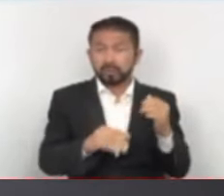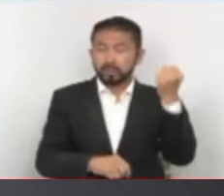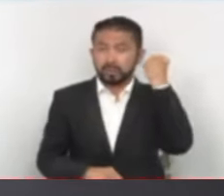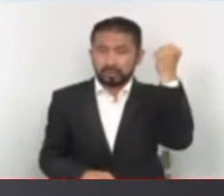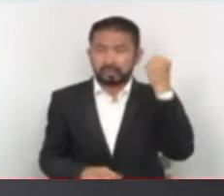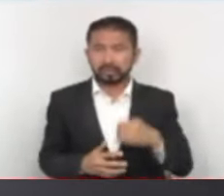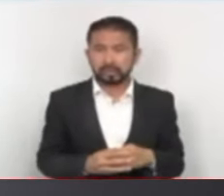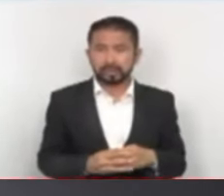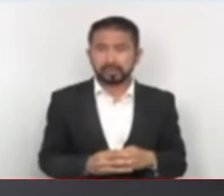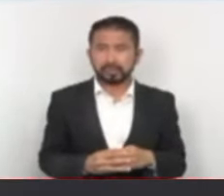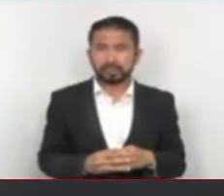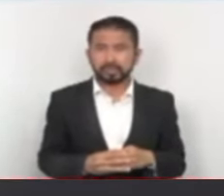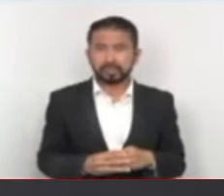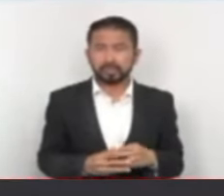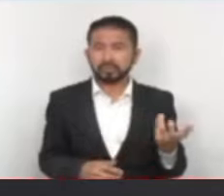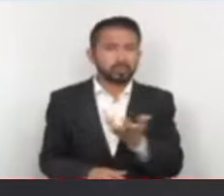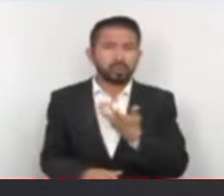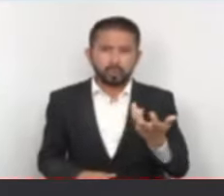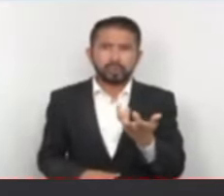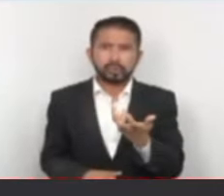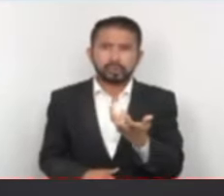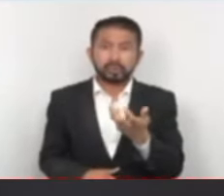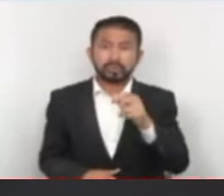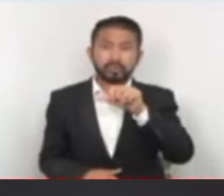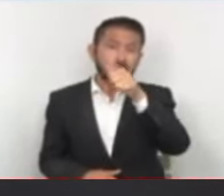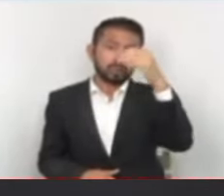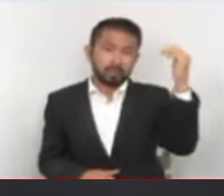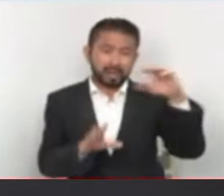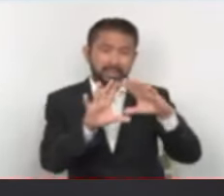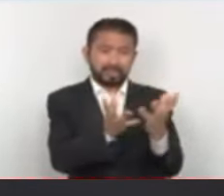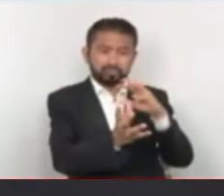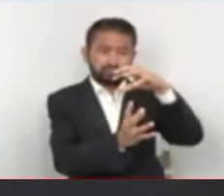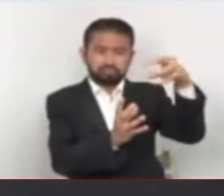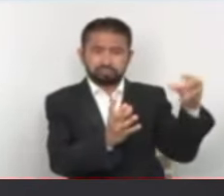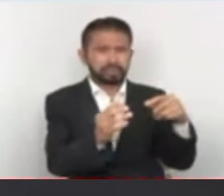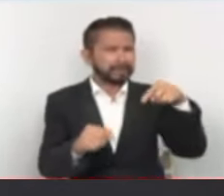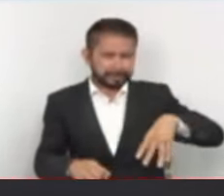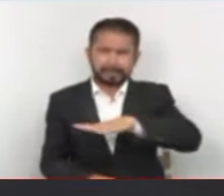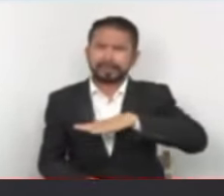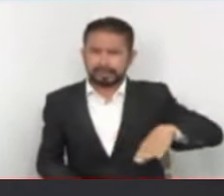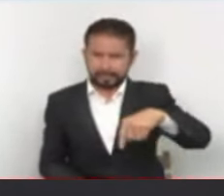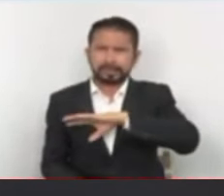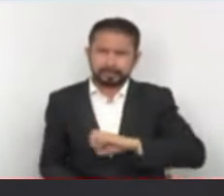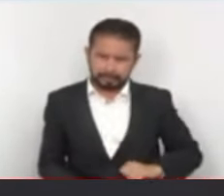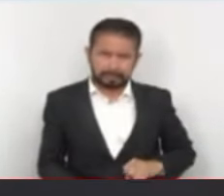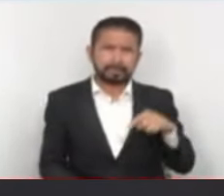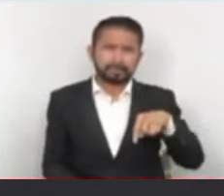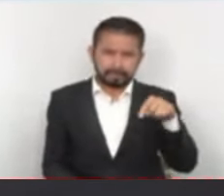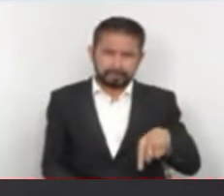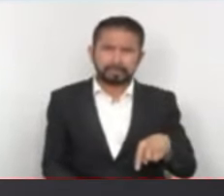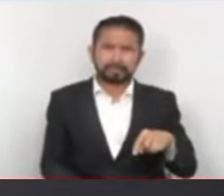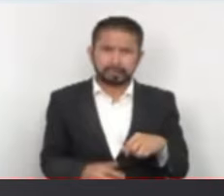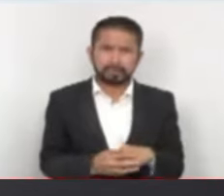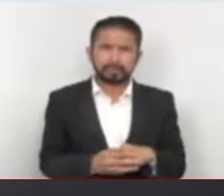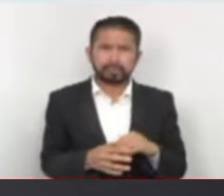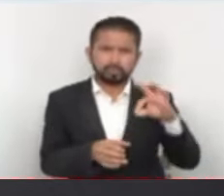importante que todos, no solo en el exterior, sino en territorio nacional, apostarle